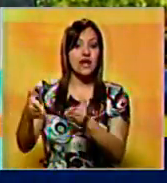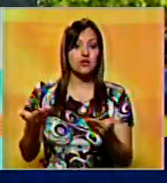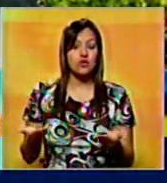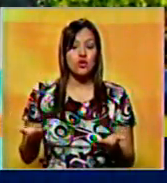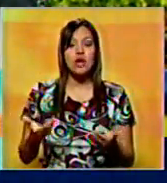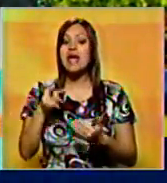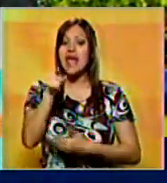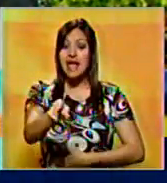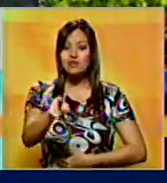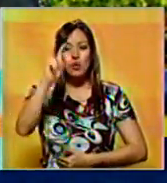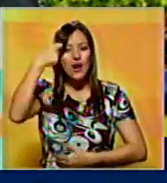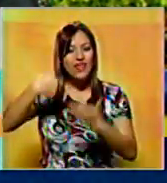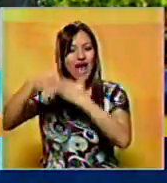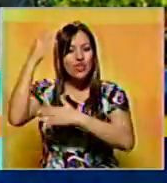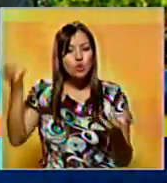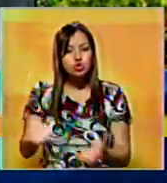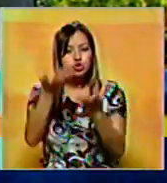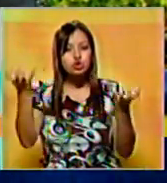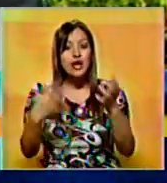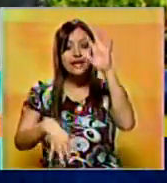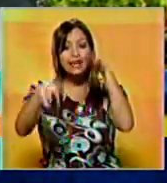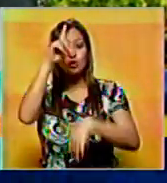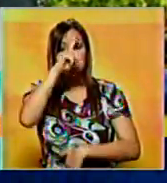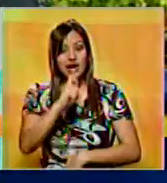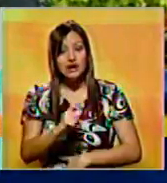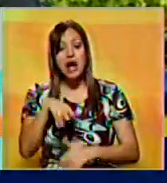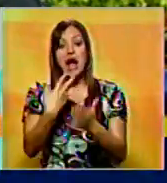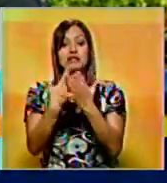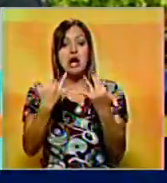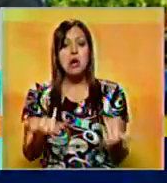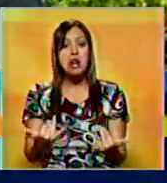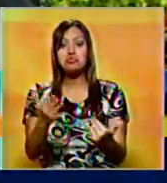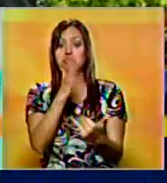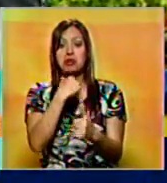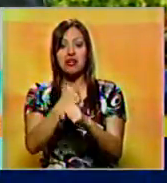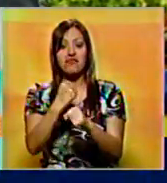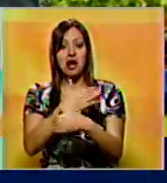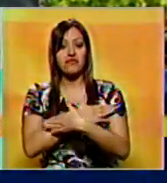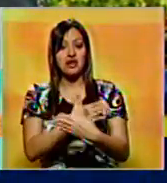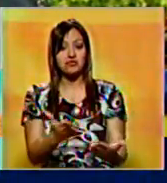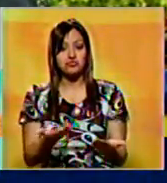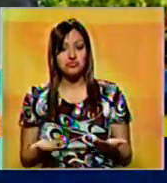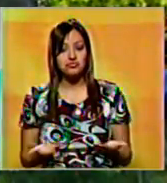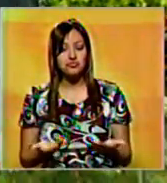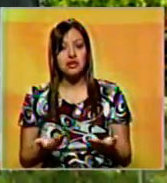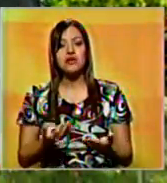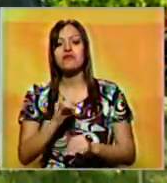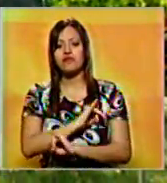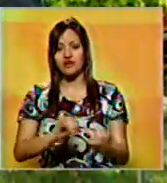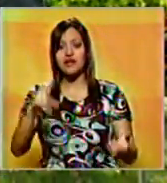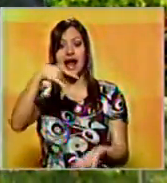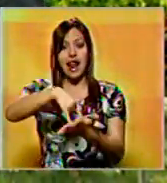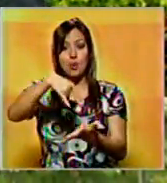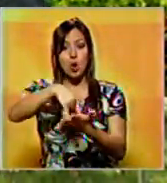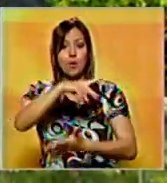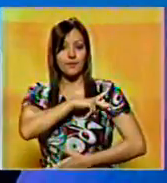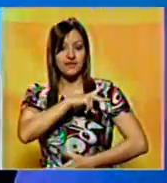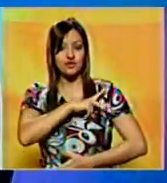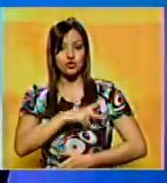este espacio se incendió hace 14 años y desde entonces está inoperativa en randolfo blanco noticiero